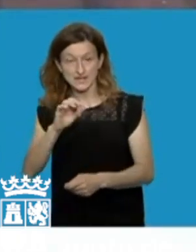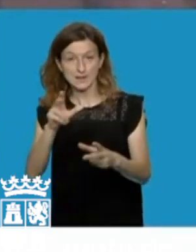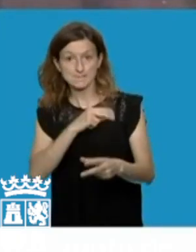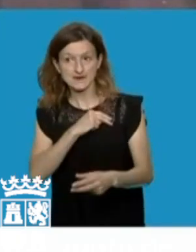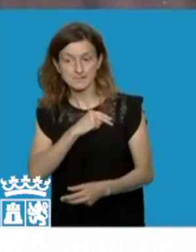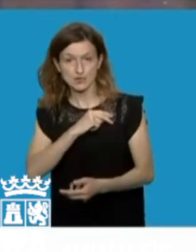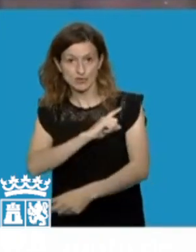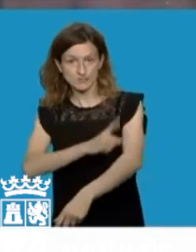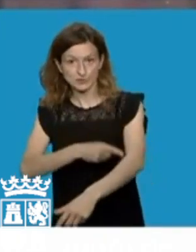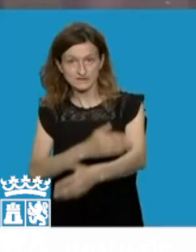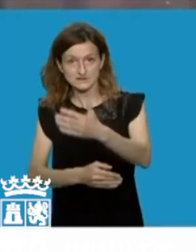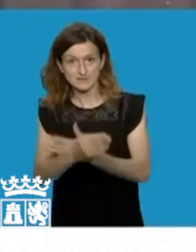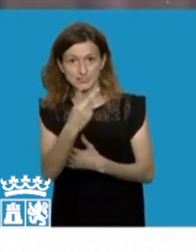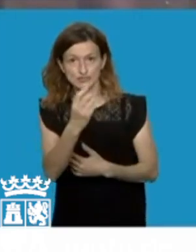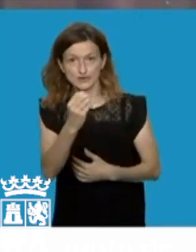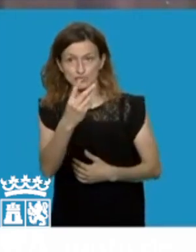Discapacidad 2020.